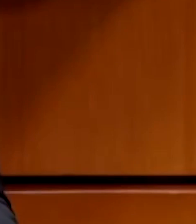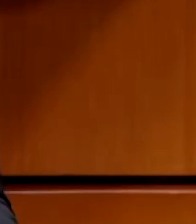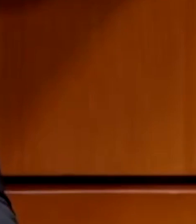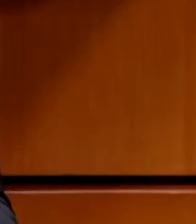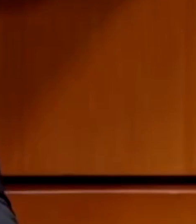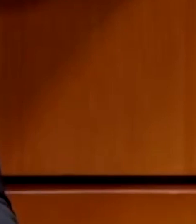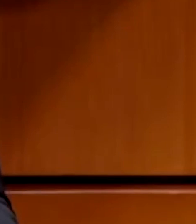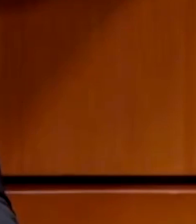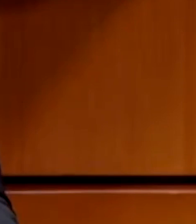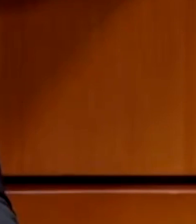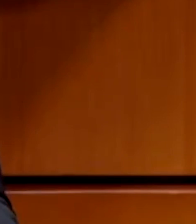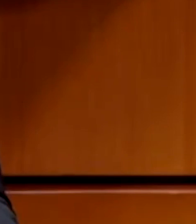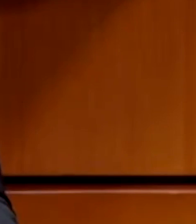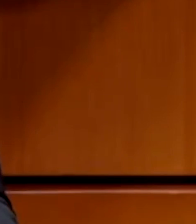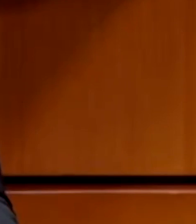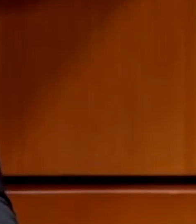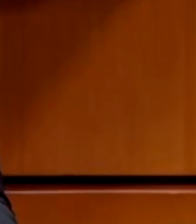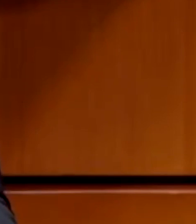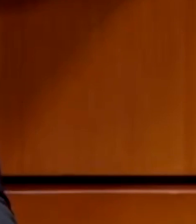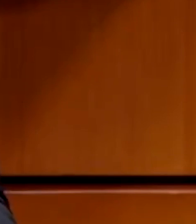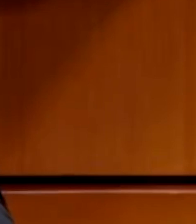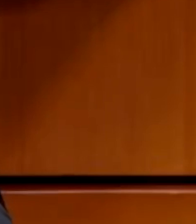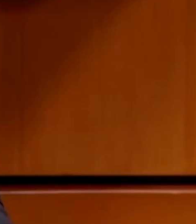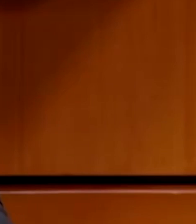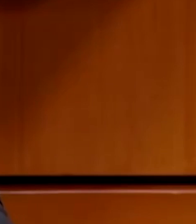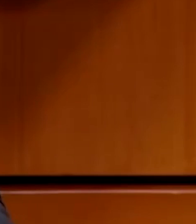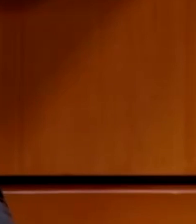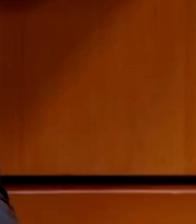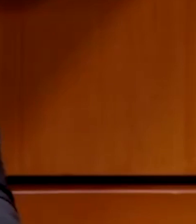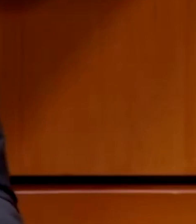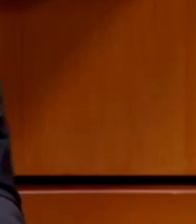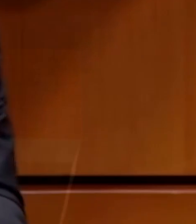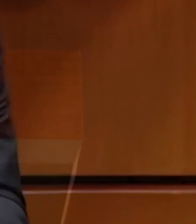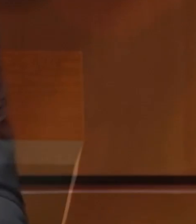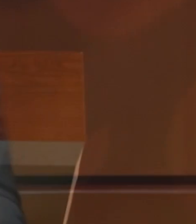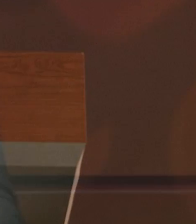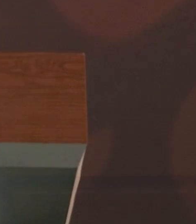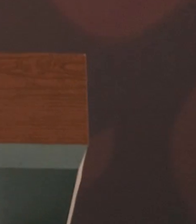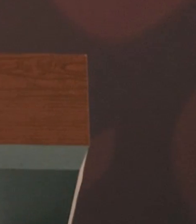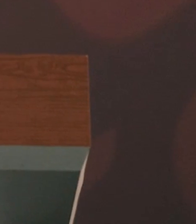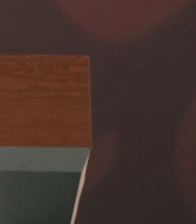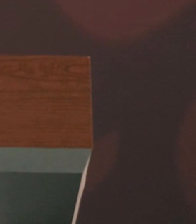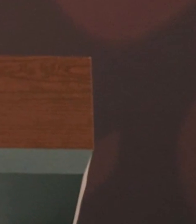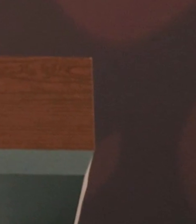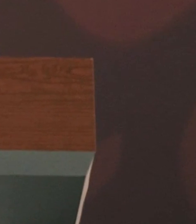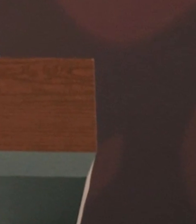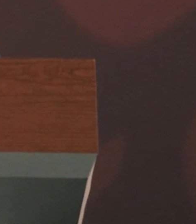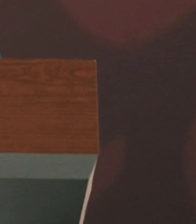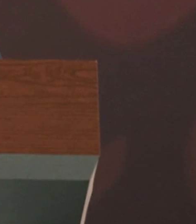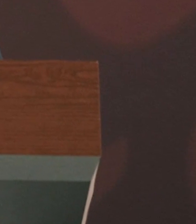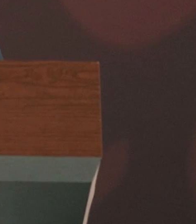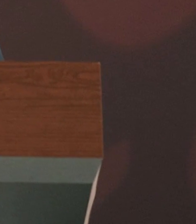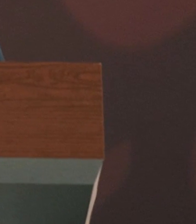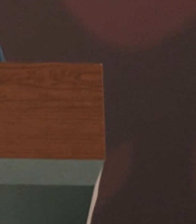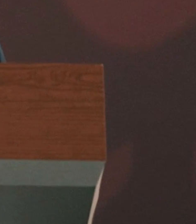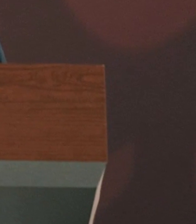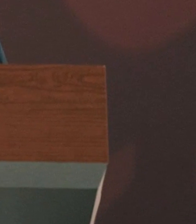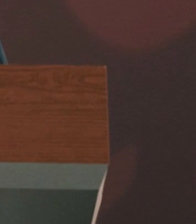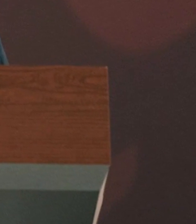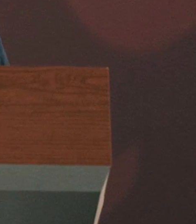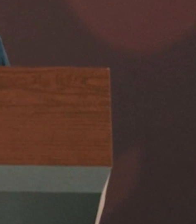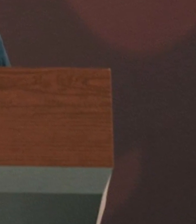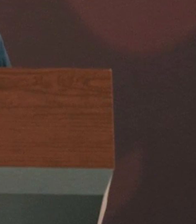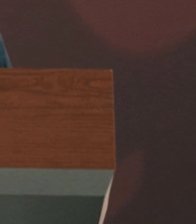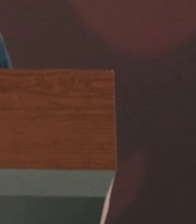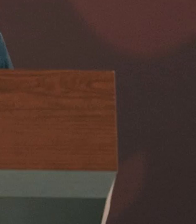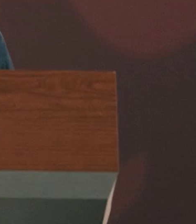intervenir y favorecer la aprobación de la Reforma al poder judicial de la federación en el senado López Obrador señaló que si bien Podría haberse dado